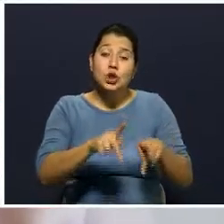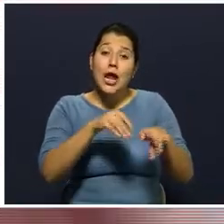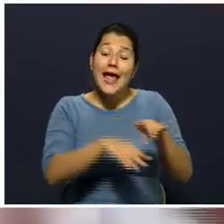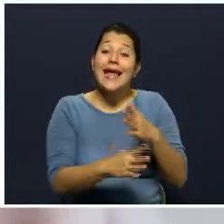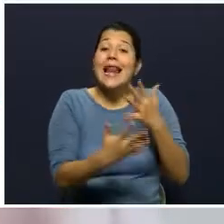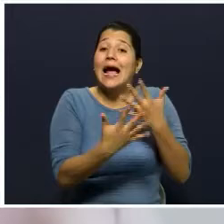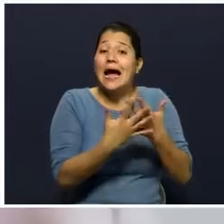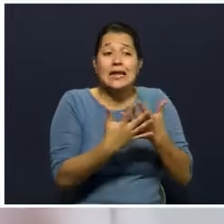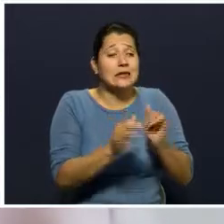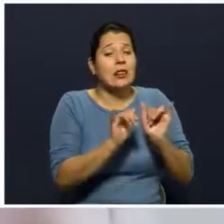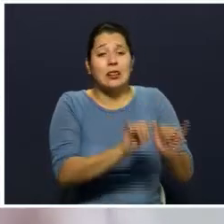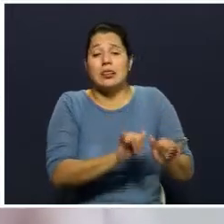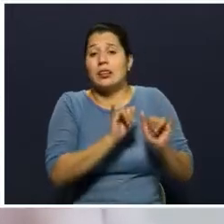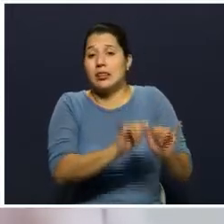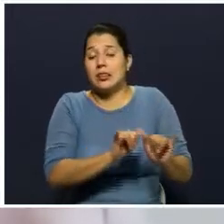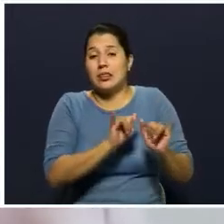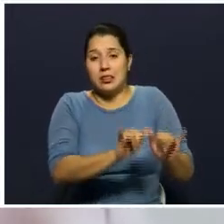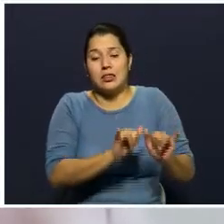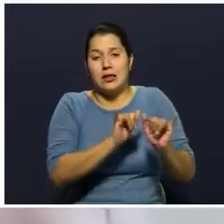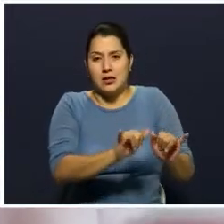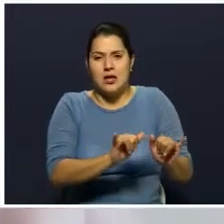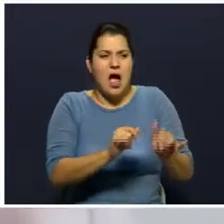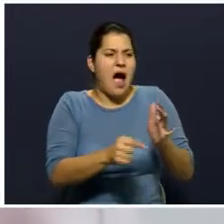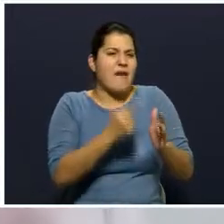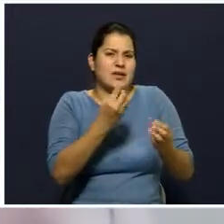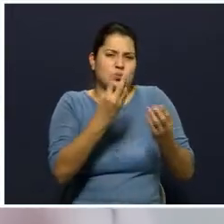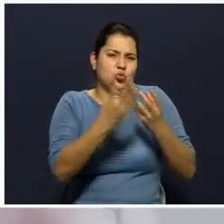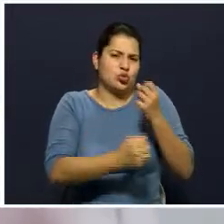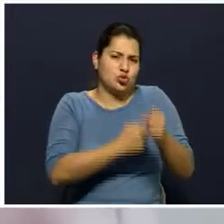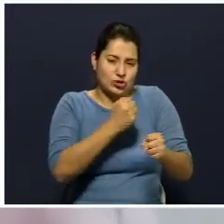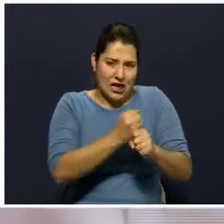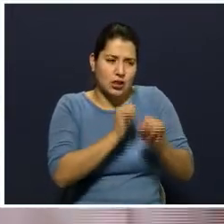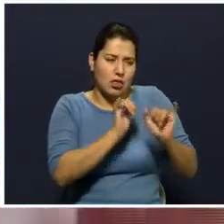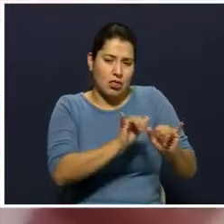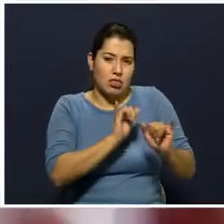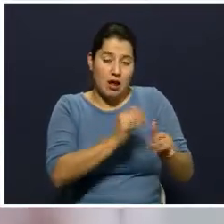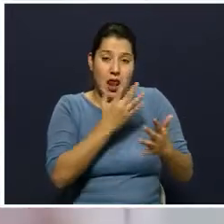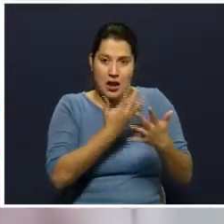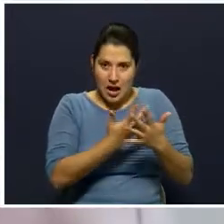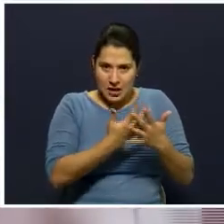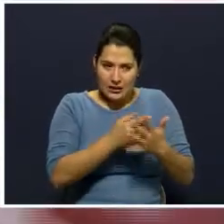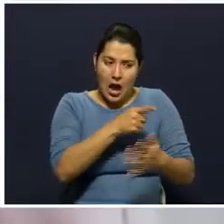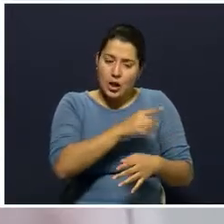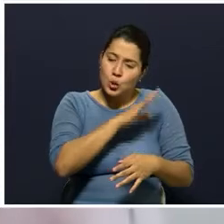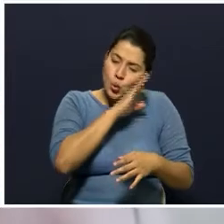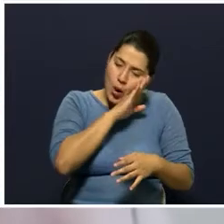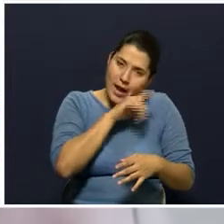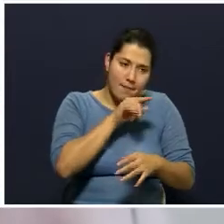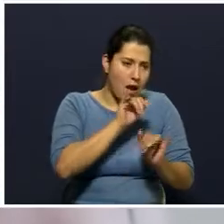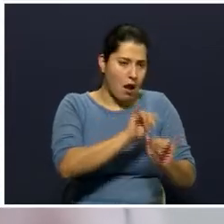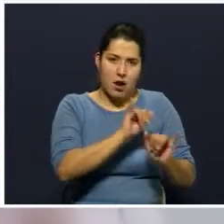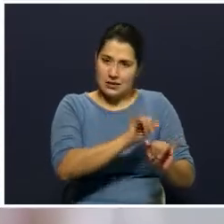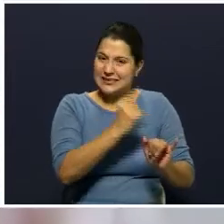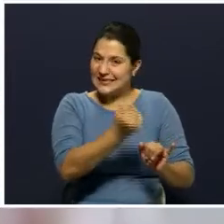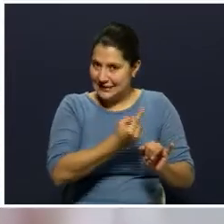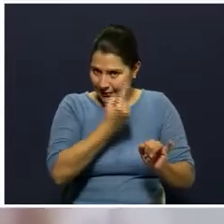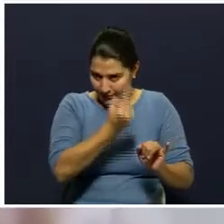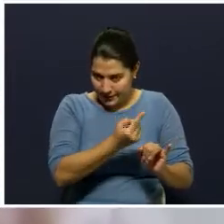libertad pasan una cantidad de tiempo, generalmente años, dentro de un centro penitenciario, duermen siempre ahí y están siempre